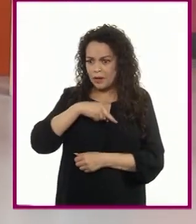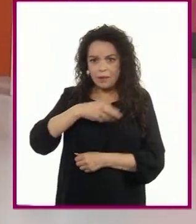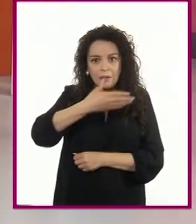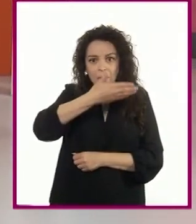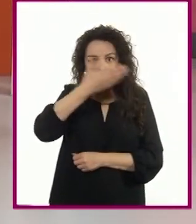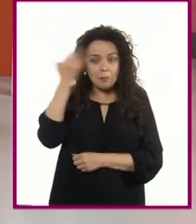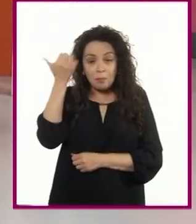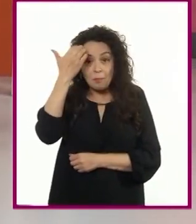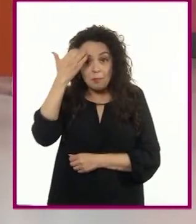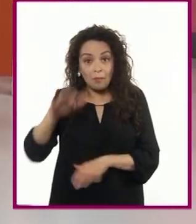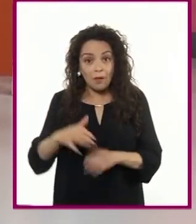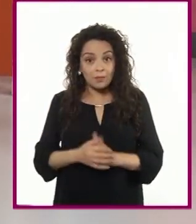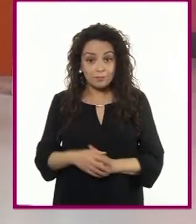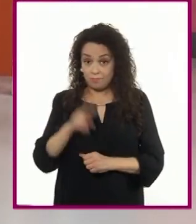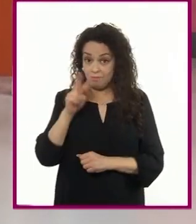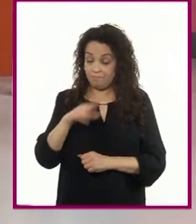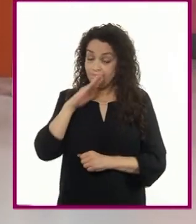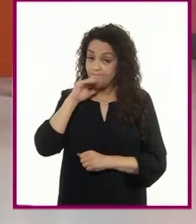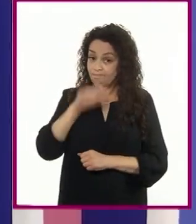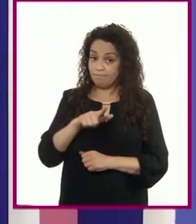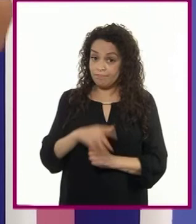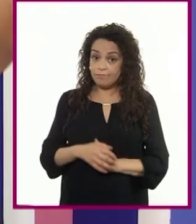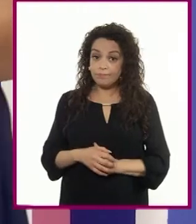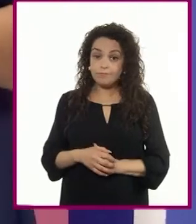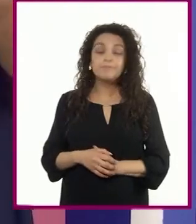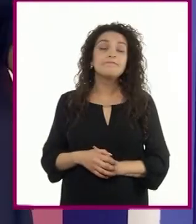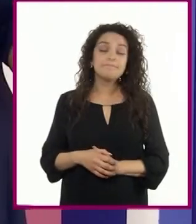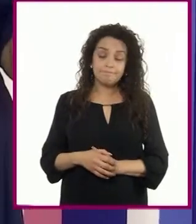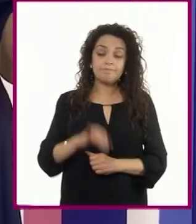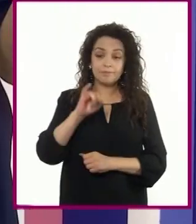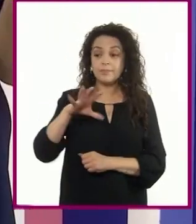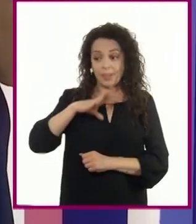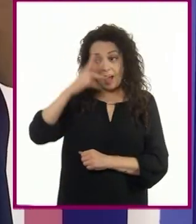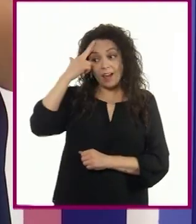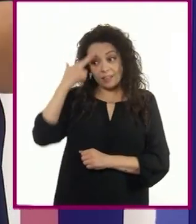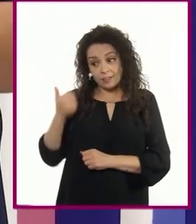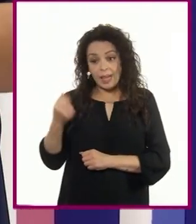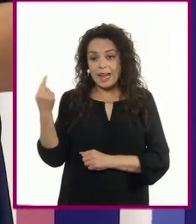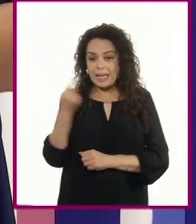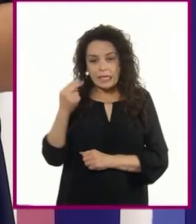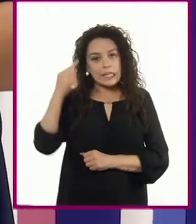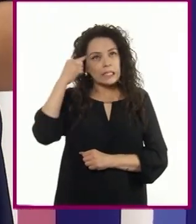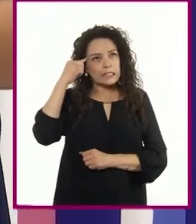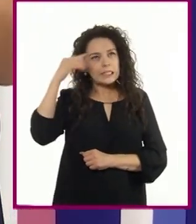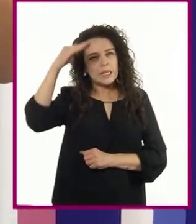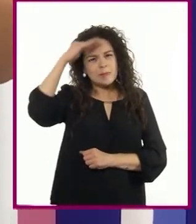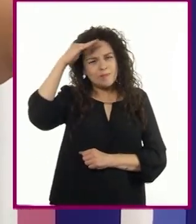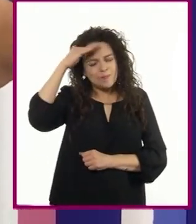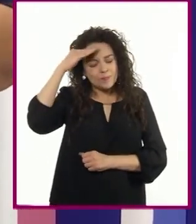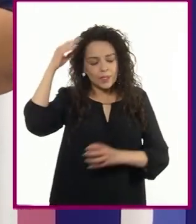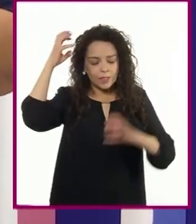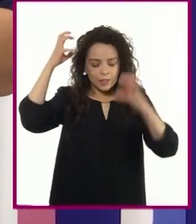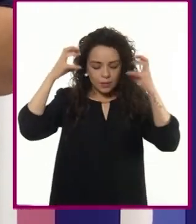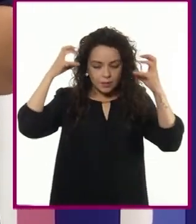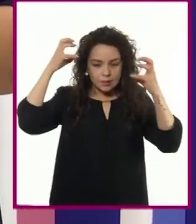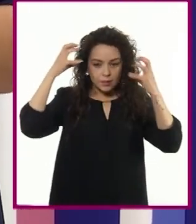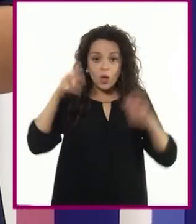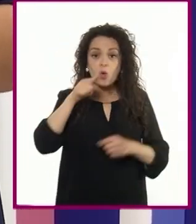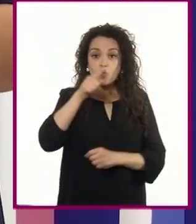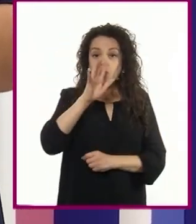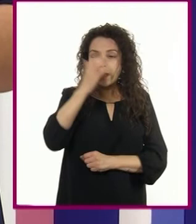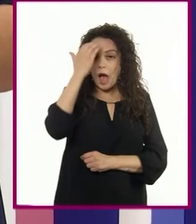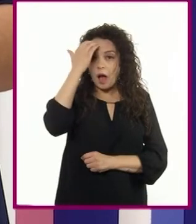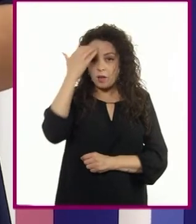mal! Tienes toda la razón. Hagamos conciencia. Y por otro lado, ¿tú te conoces